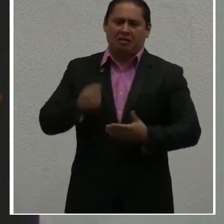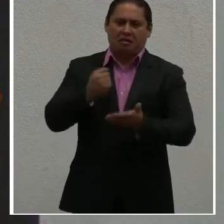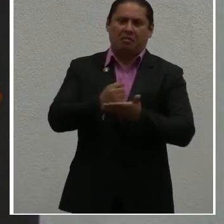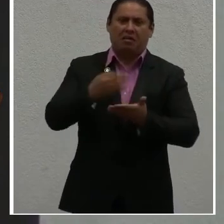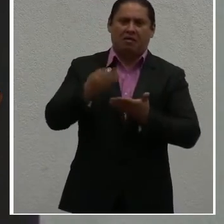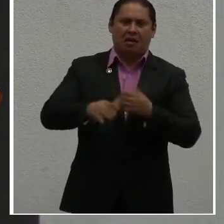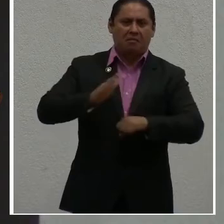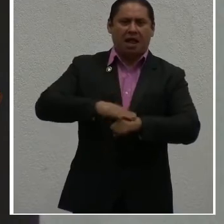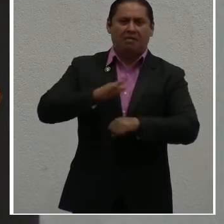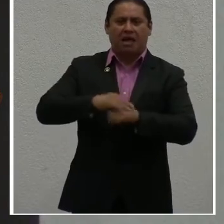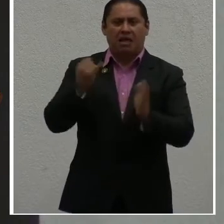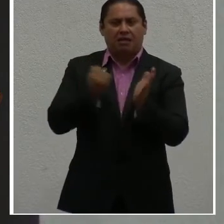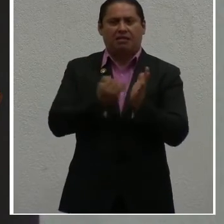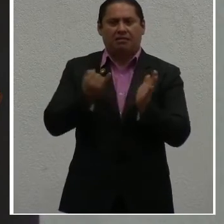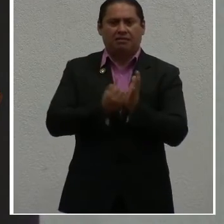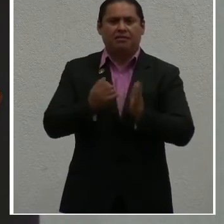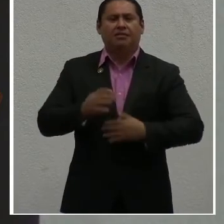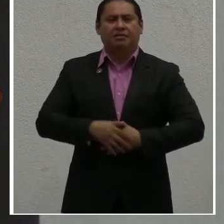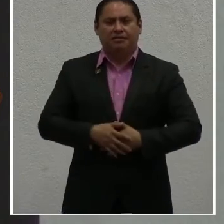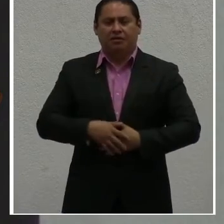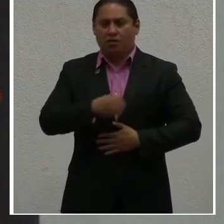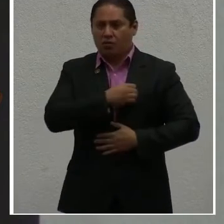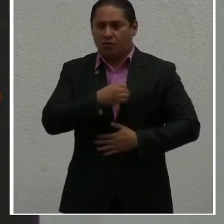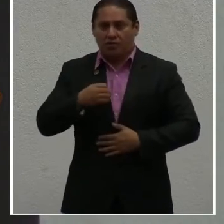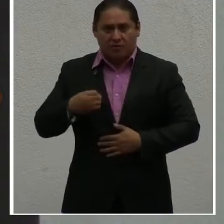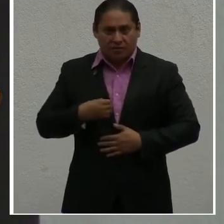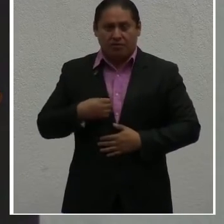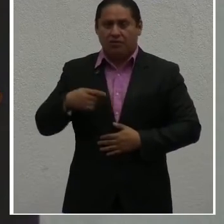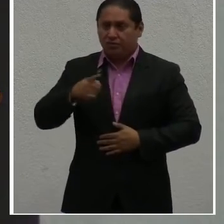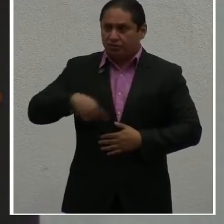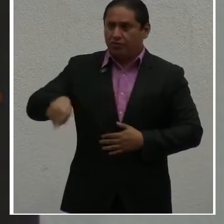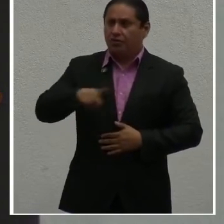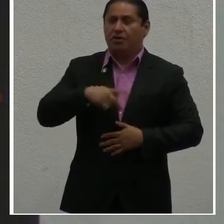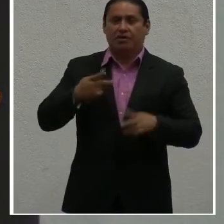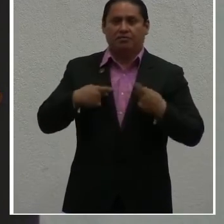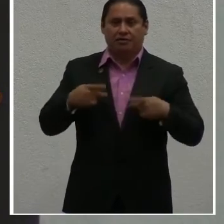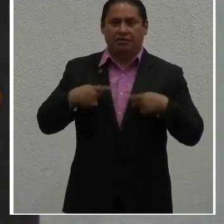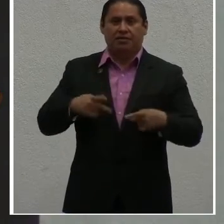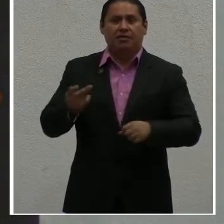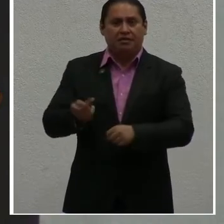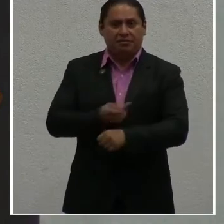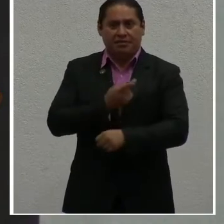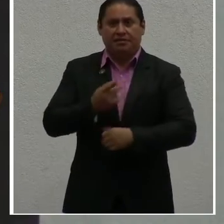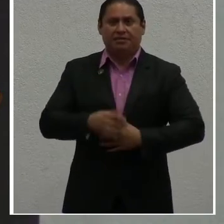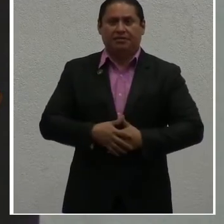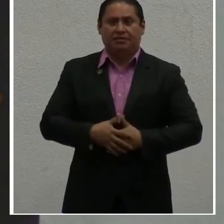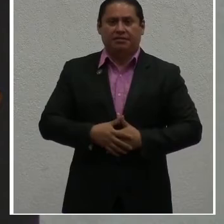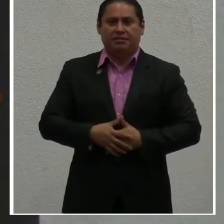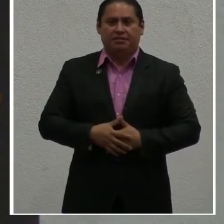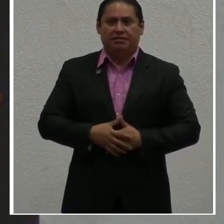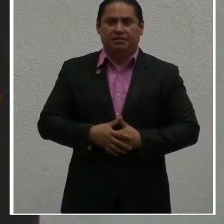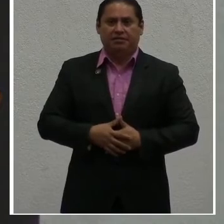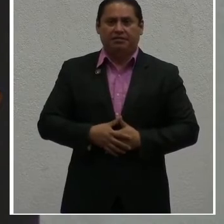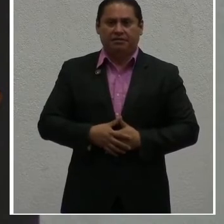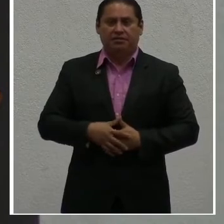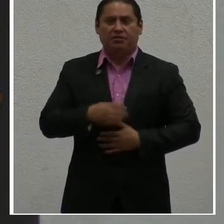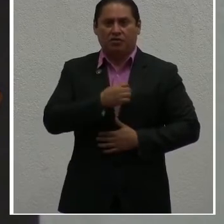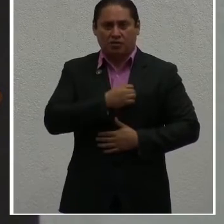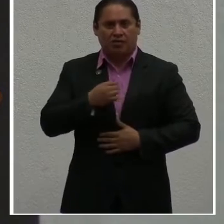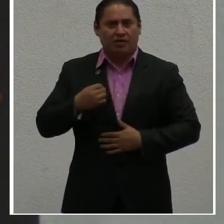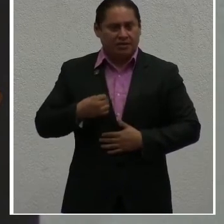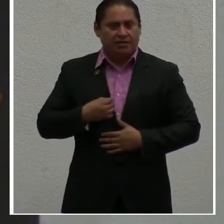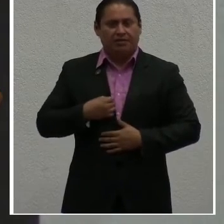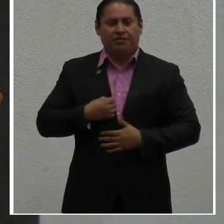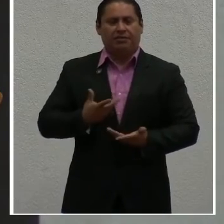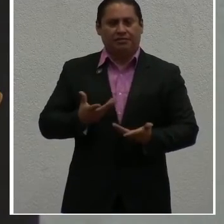impuesto. Es que tenemos obligaciones de ciudadanos, diputados. ¿Qué nos pasa? Tenemos obligaciones.